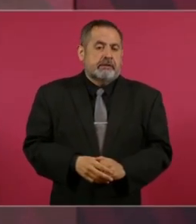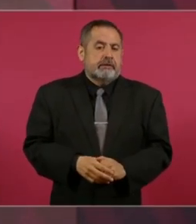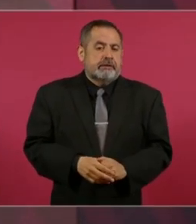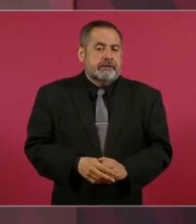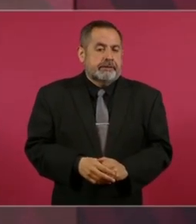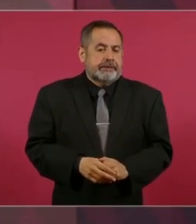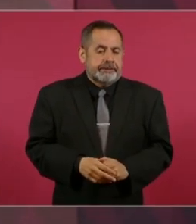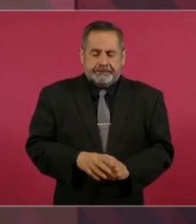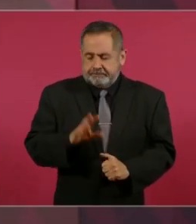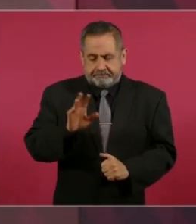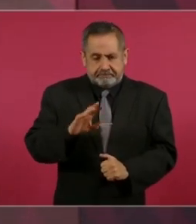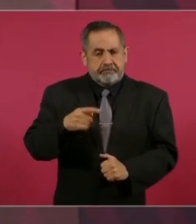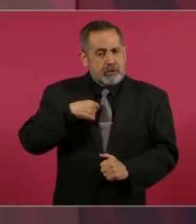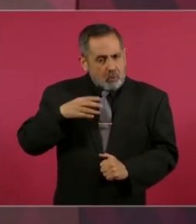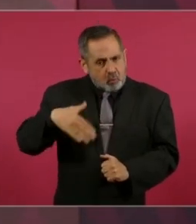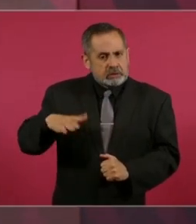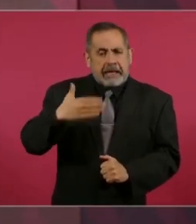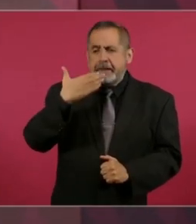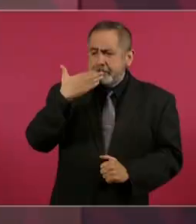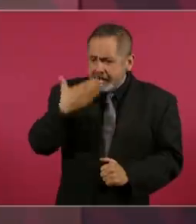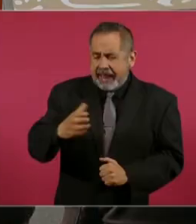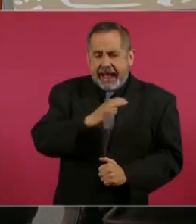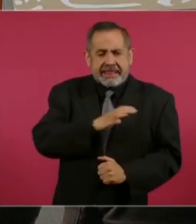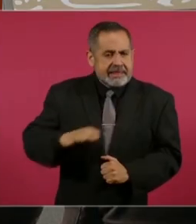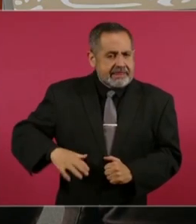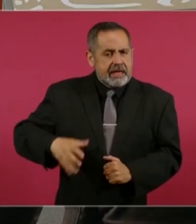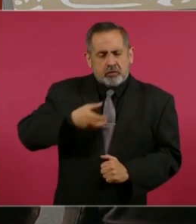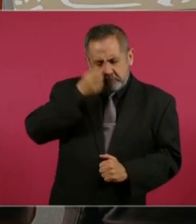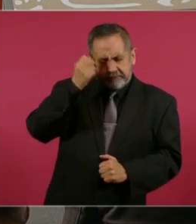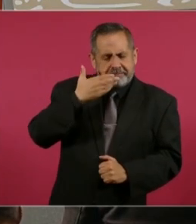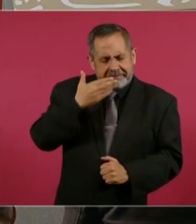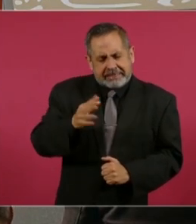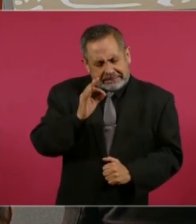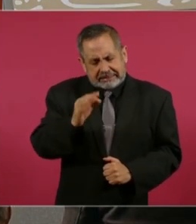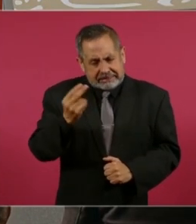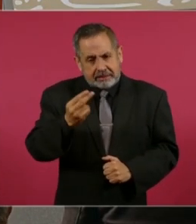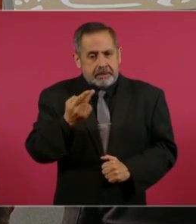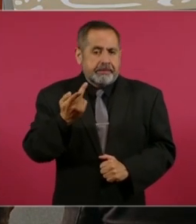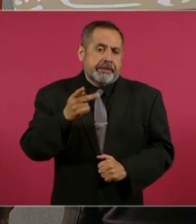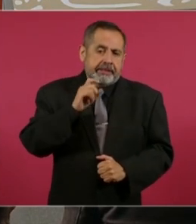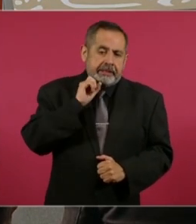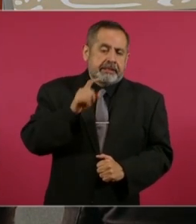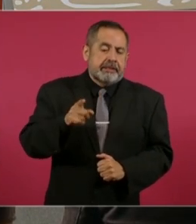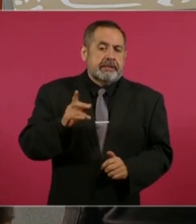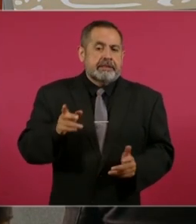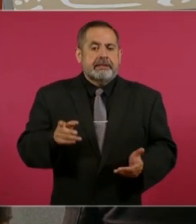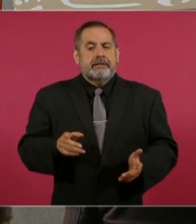hay que buscar que sean muy buenos candidatos, pero también hay que entender que